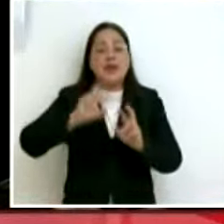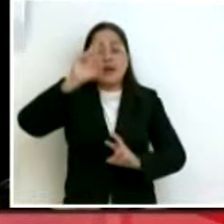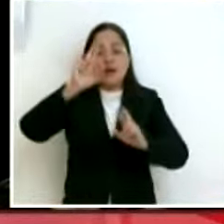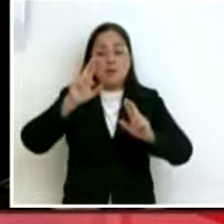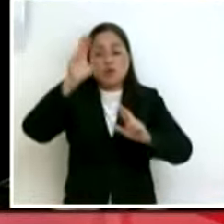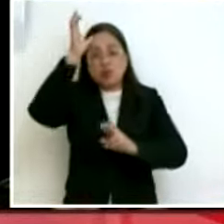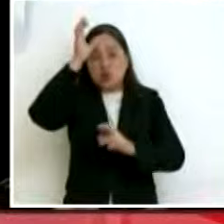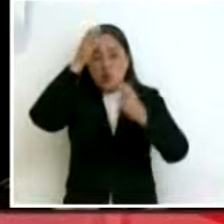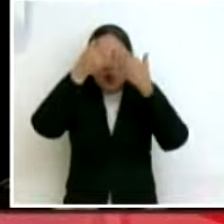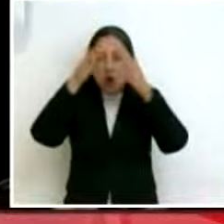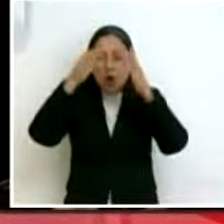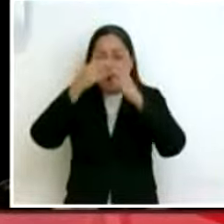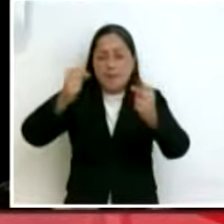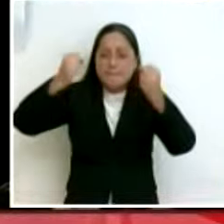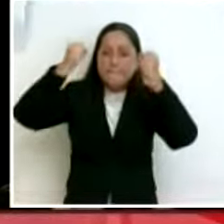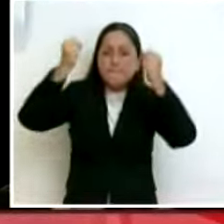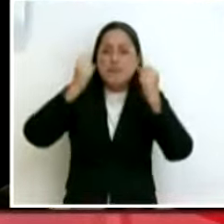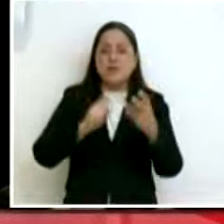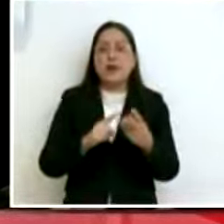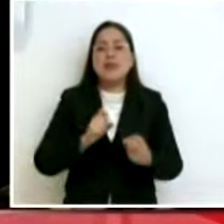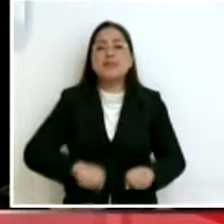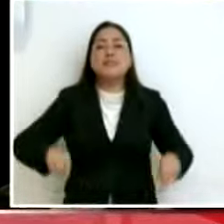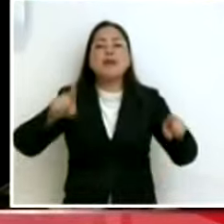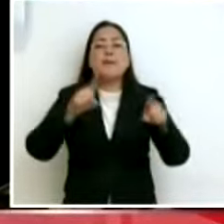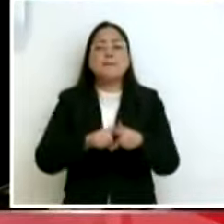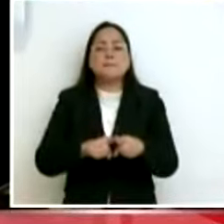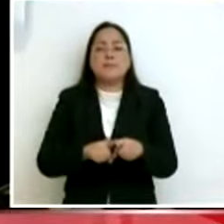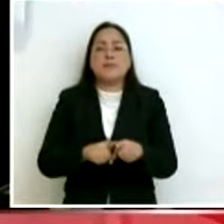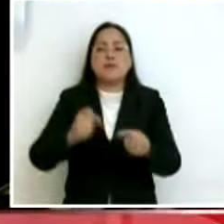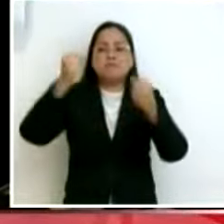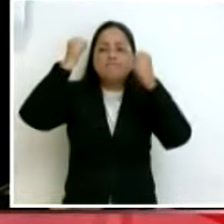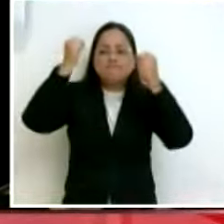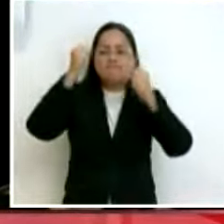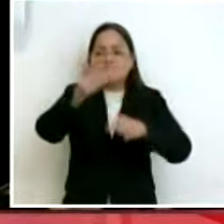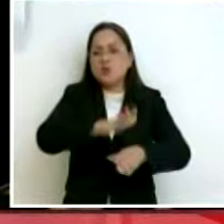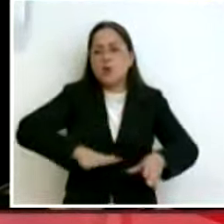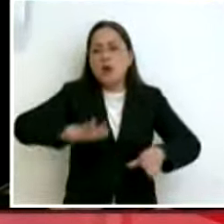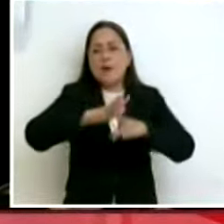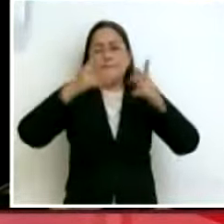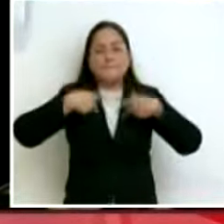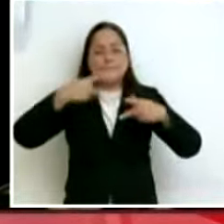las conciencias y que viva por siempre el glorioso pueblo de